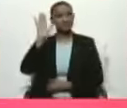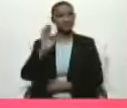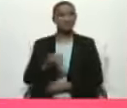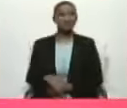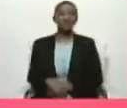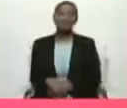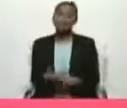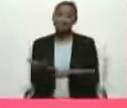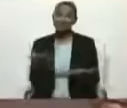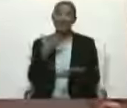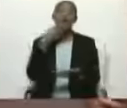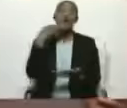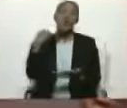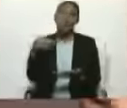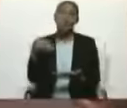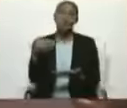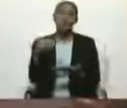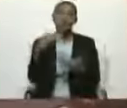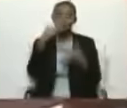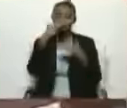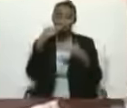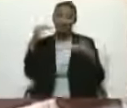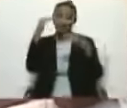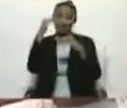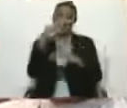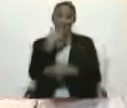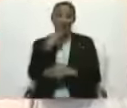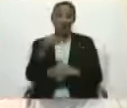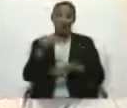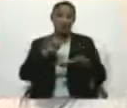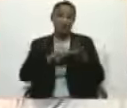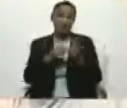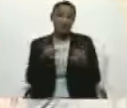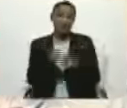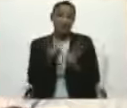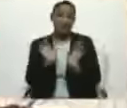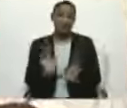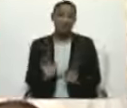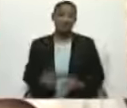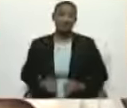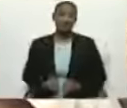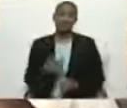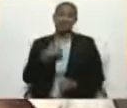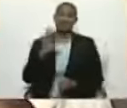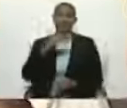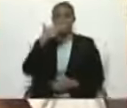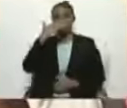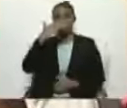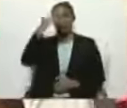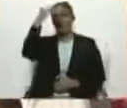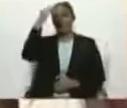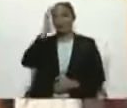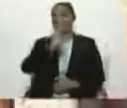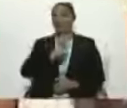Esa es la juventud, sí, de Jorge y de... Yo salí, ya yo pasé ya.